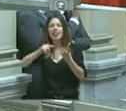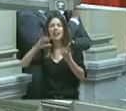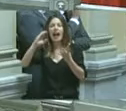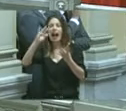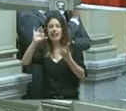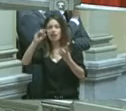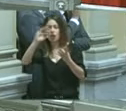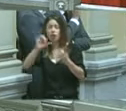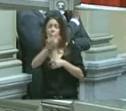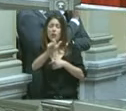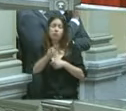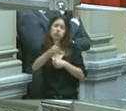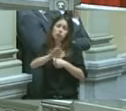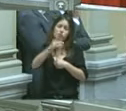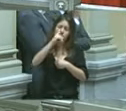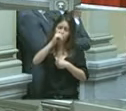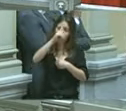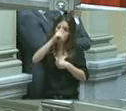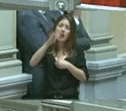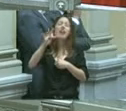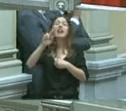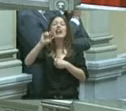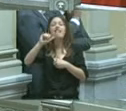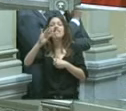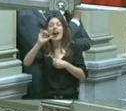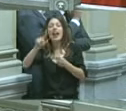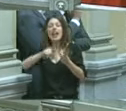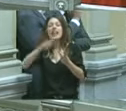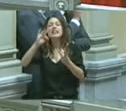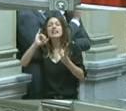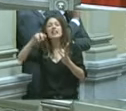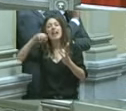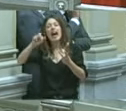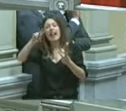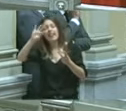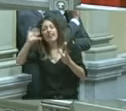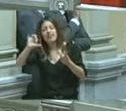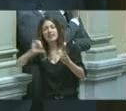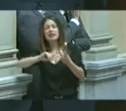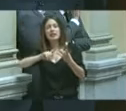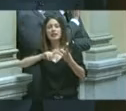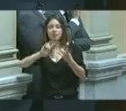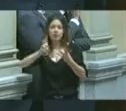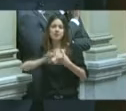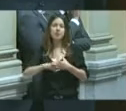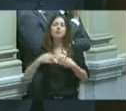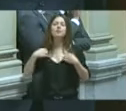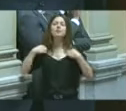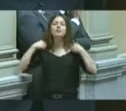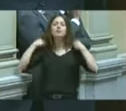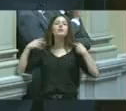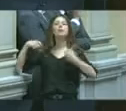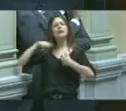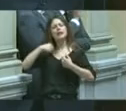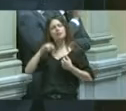recordar a los ya fallecidos, a Rafael Fernández, a Sergio Márquez y a Tini Areces. Presidentes, os miro y me veo. Veo